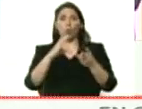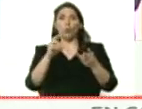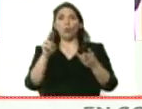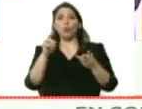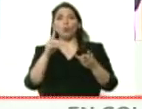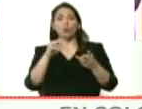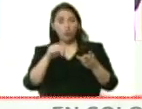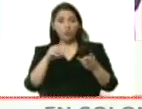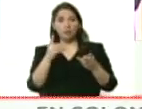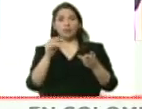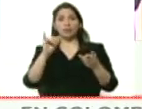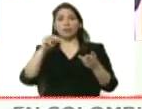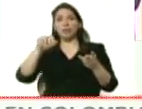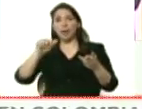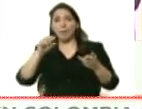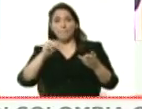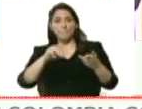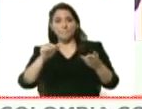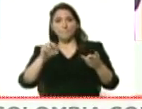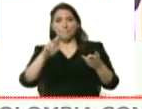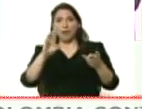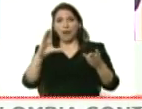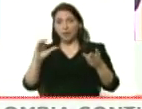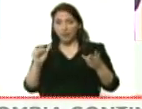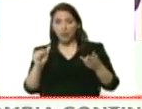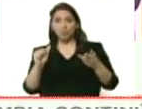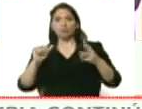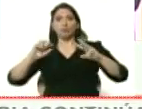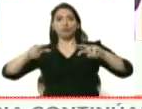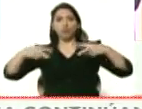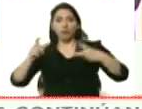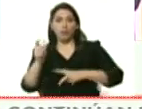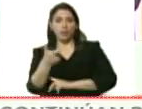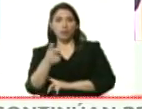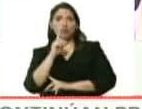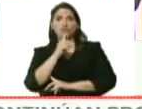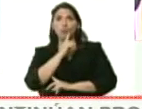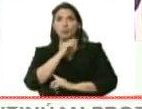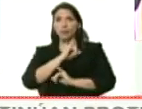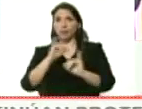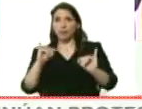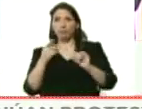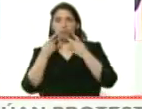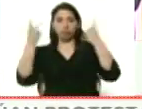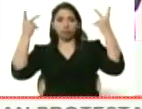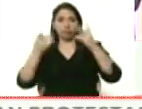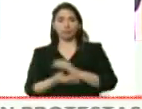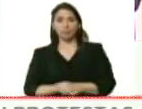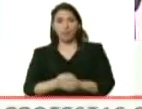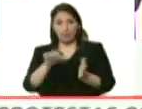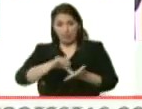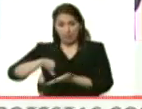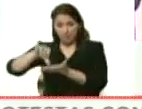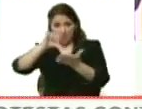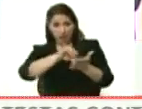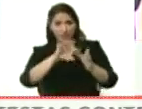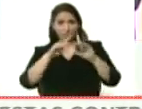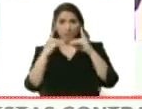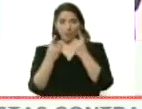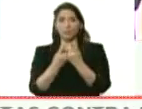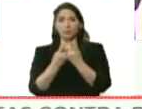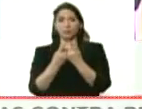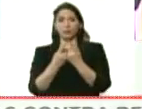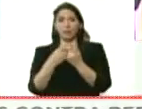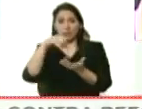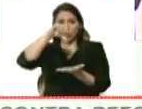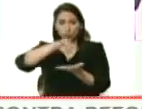comprenderá las provincias de la Nueva Granada, cuyo nombre queda desde hoy suprimido. Las capitales de estos departamentos serán las